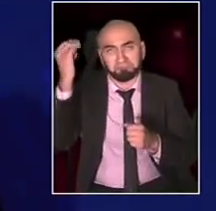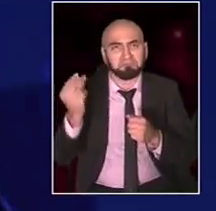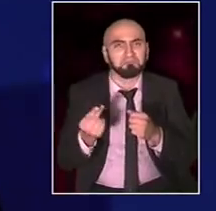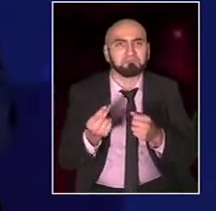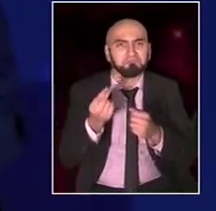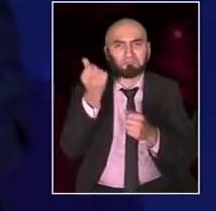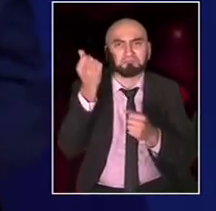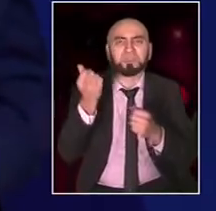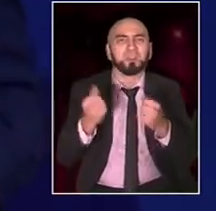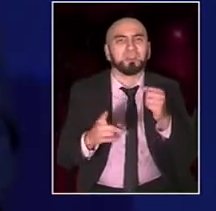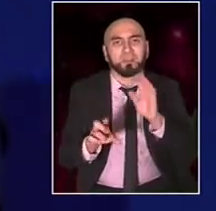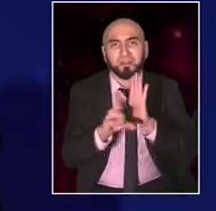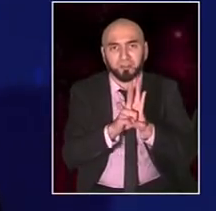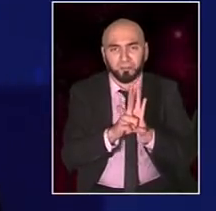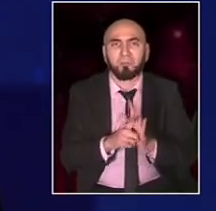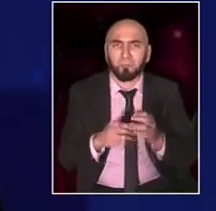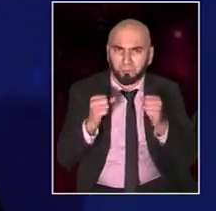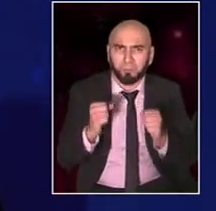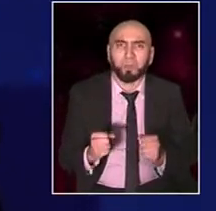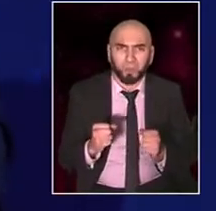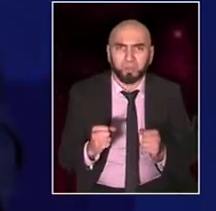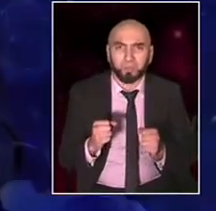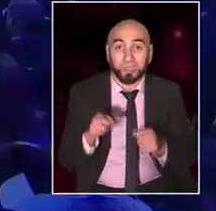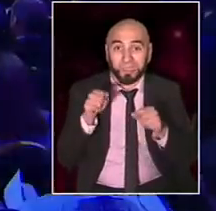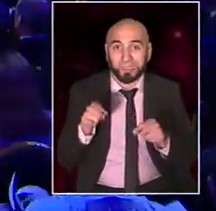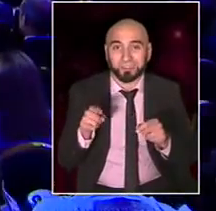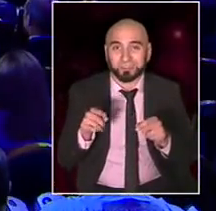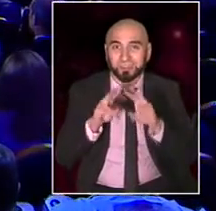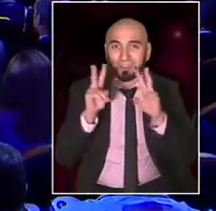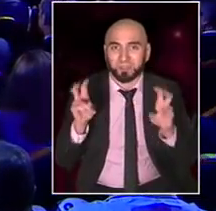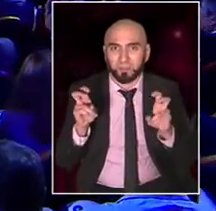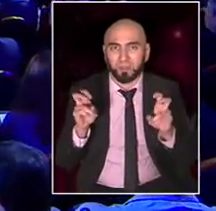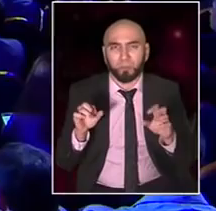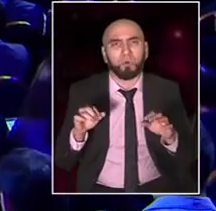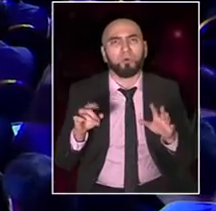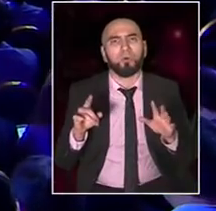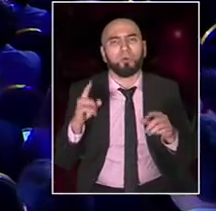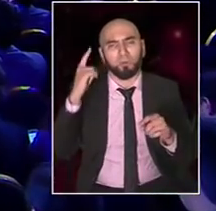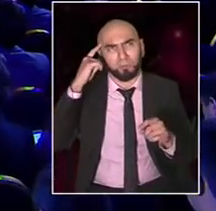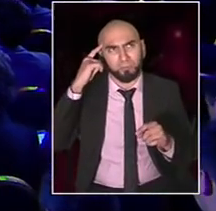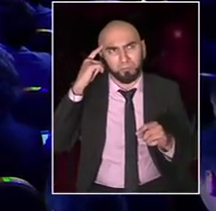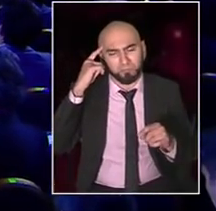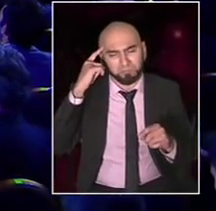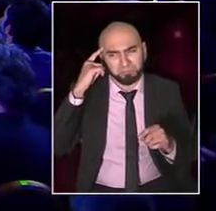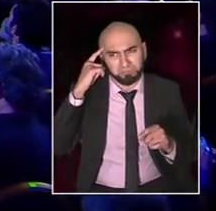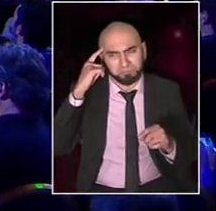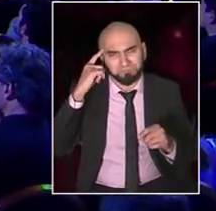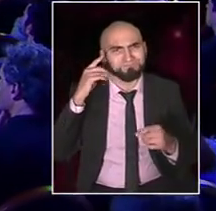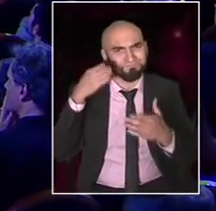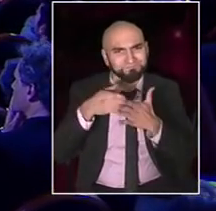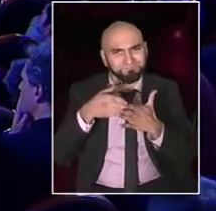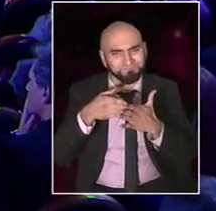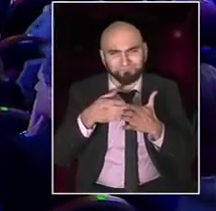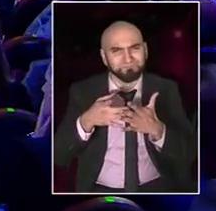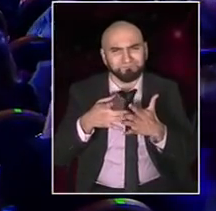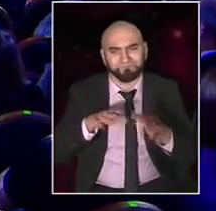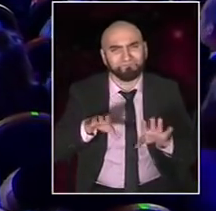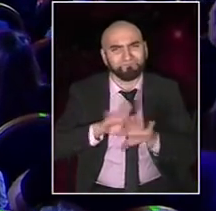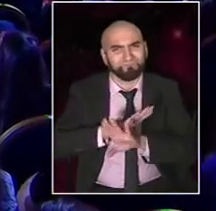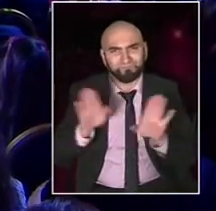vez es de una manera justamente de romper los bloqueos ideológicos, los prejuicios, porque tal vez el siglo XX,